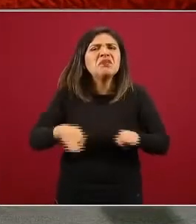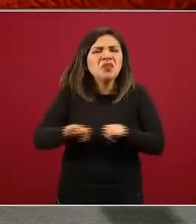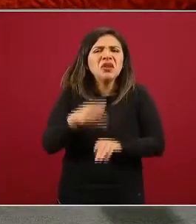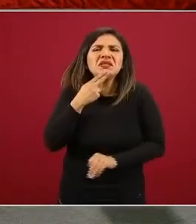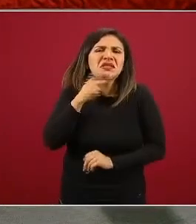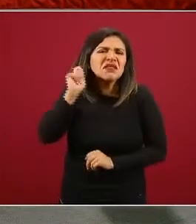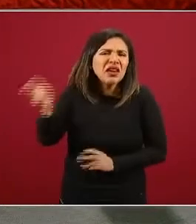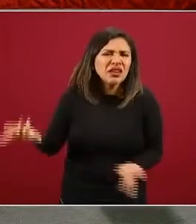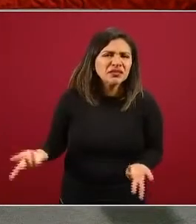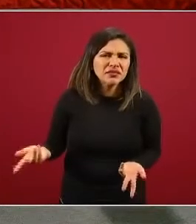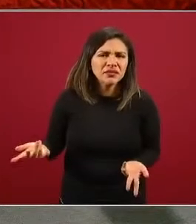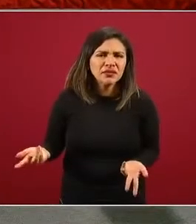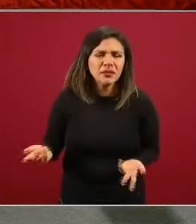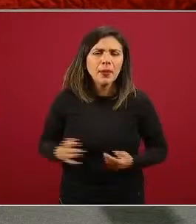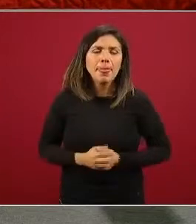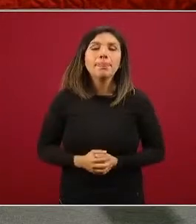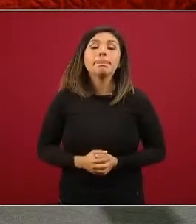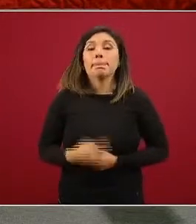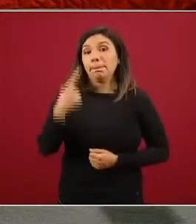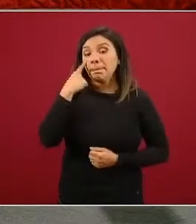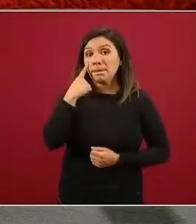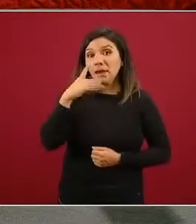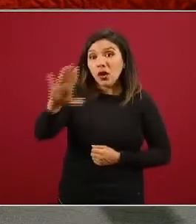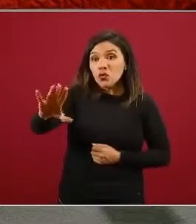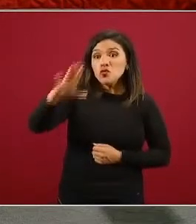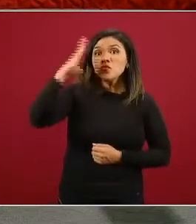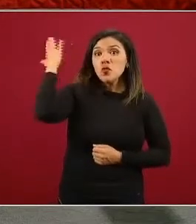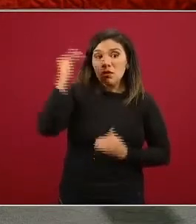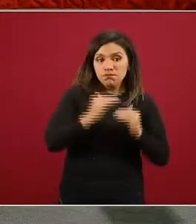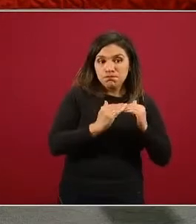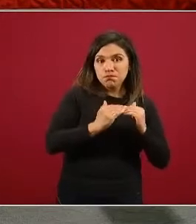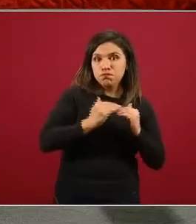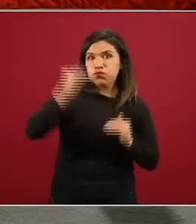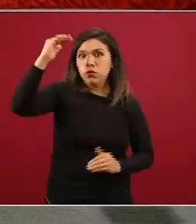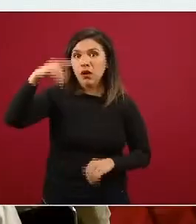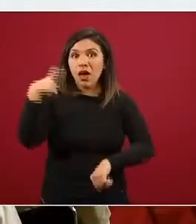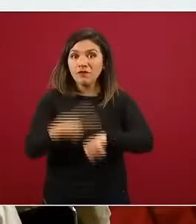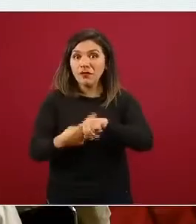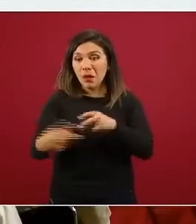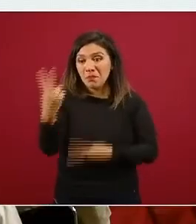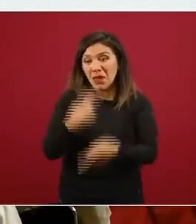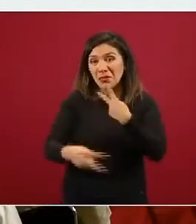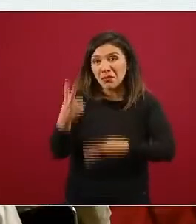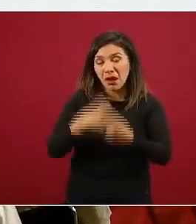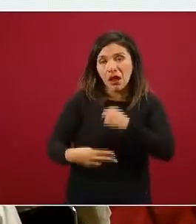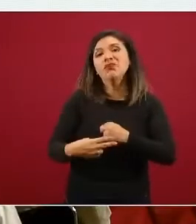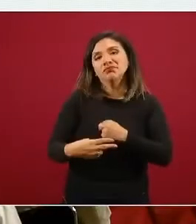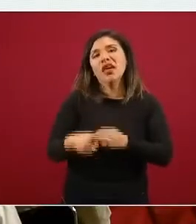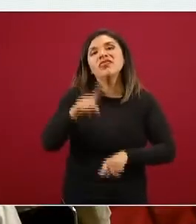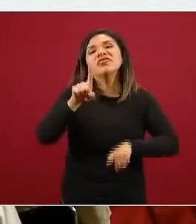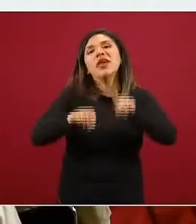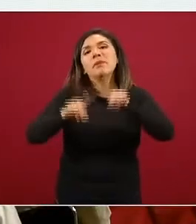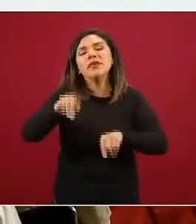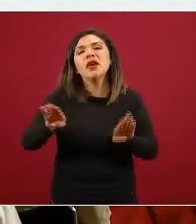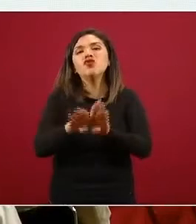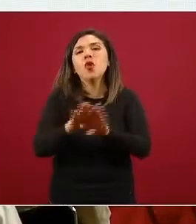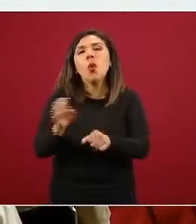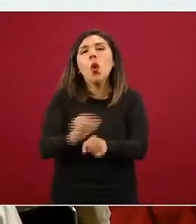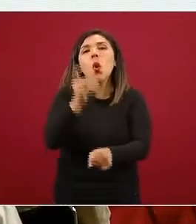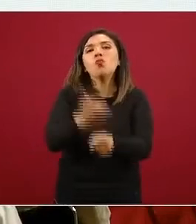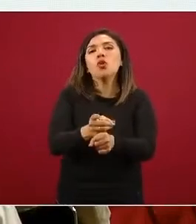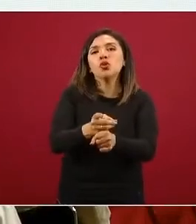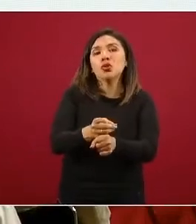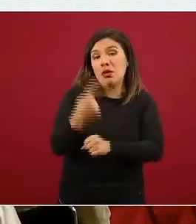esto? Que la velocidad a la que crece la epidemia depende mucho de la oportunidad, en este caso